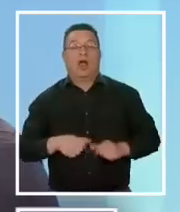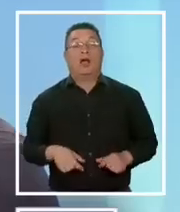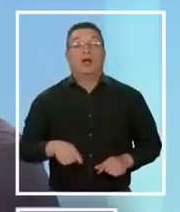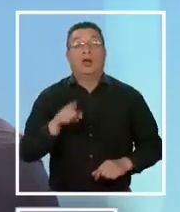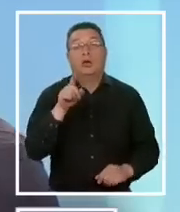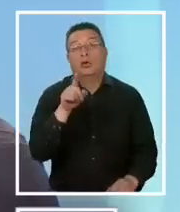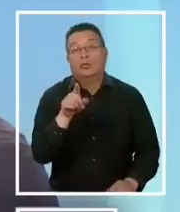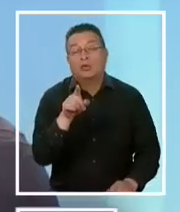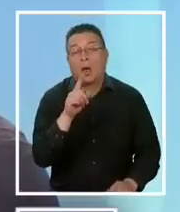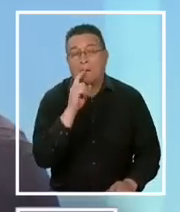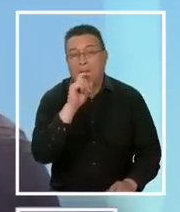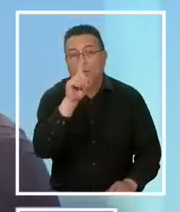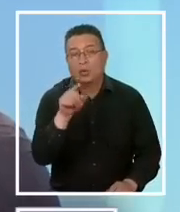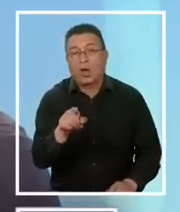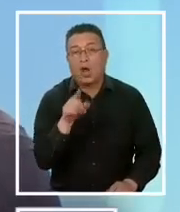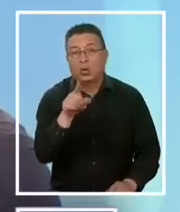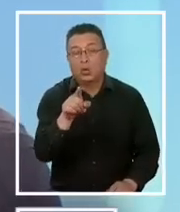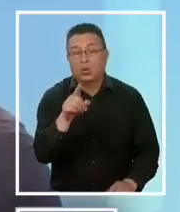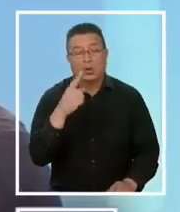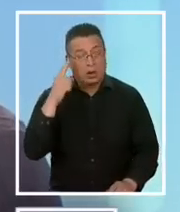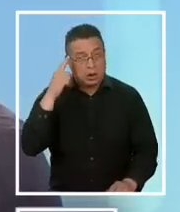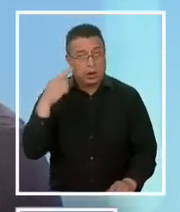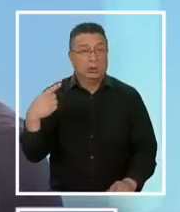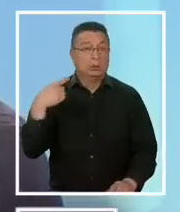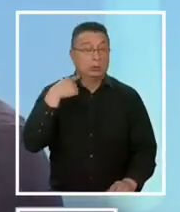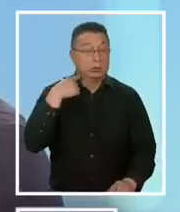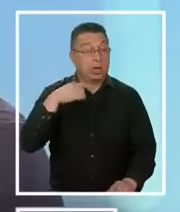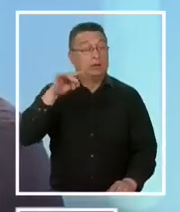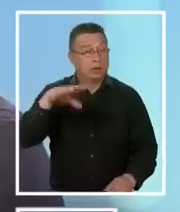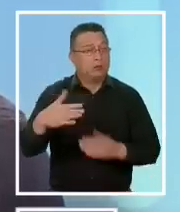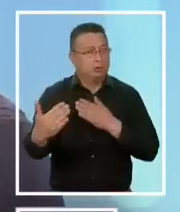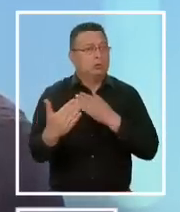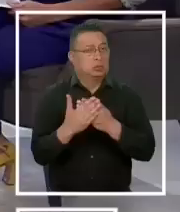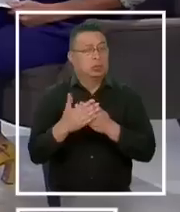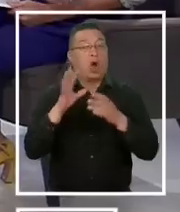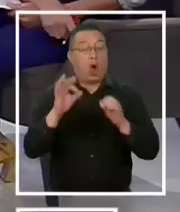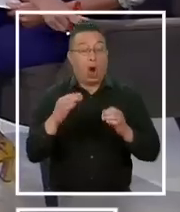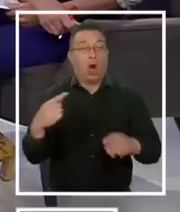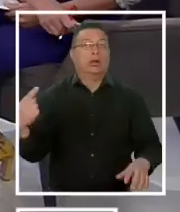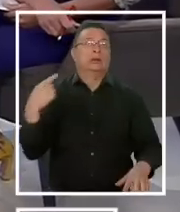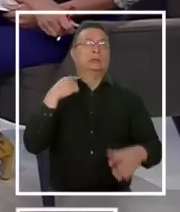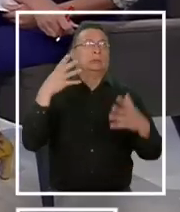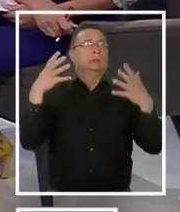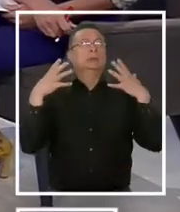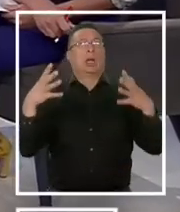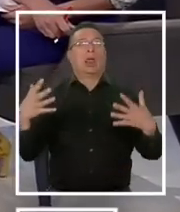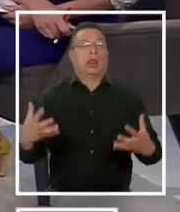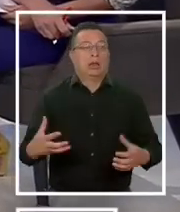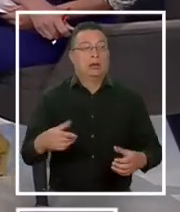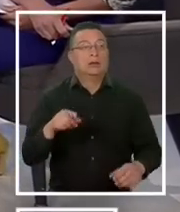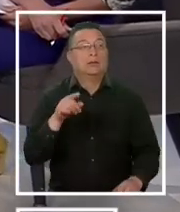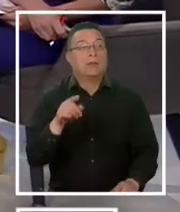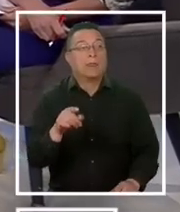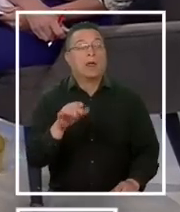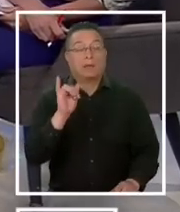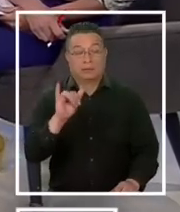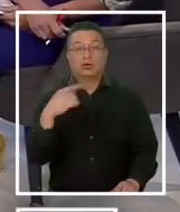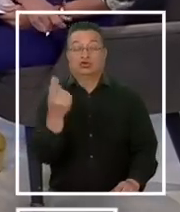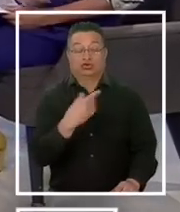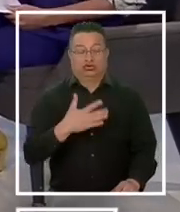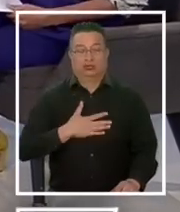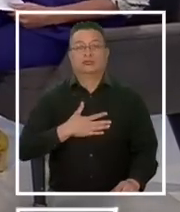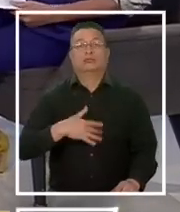usted esperaba que pasara lo que ocurrió el miércoles O fue un balde de agua fría miren nosotros